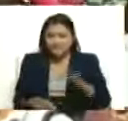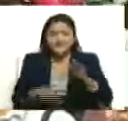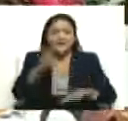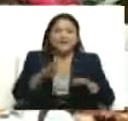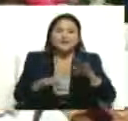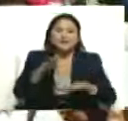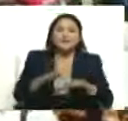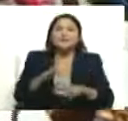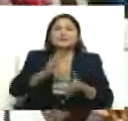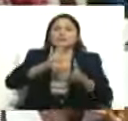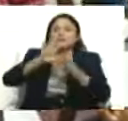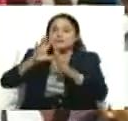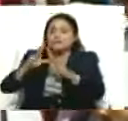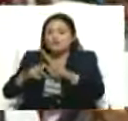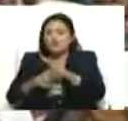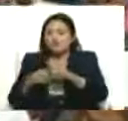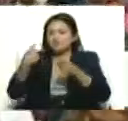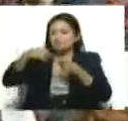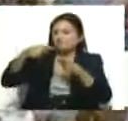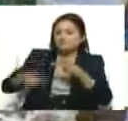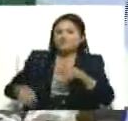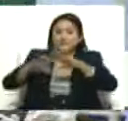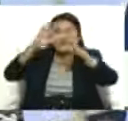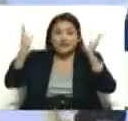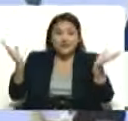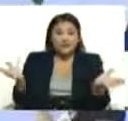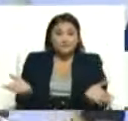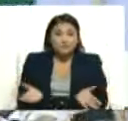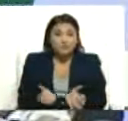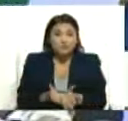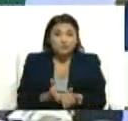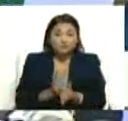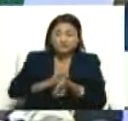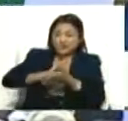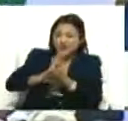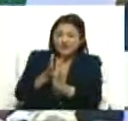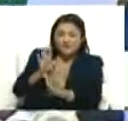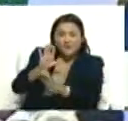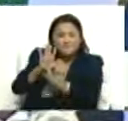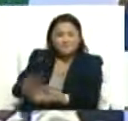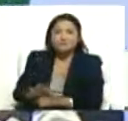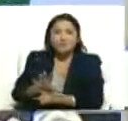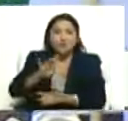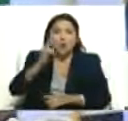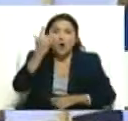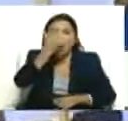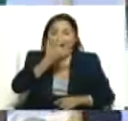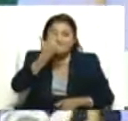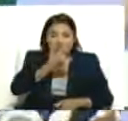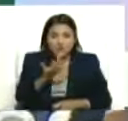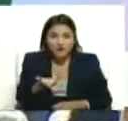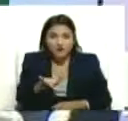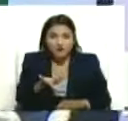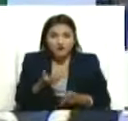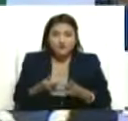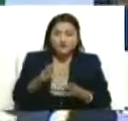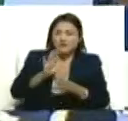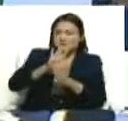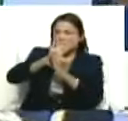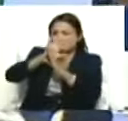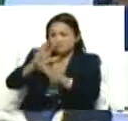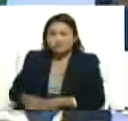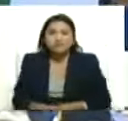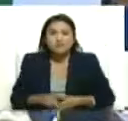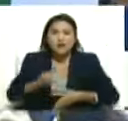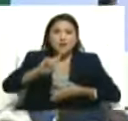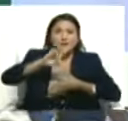robado los recursos del mundo entero. Han acabado África. Han destruido buena parte de